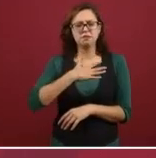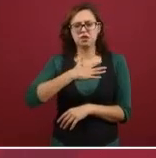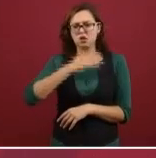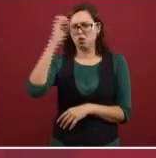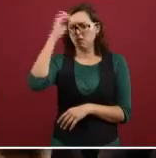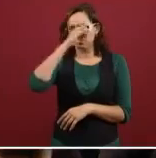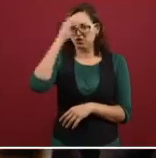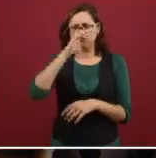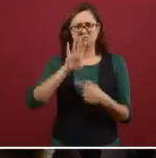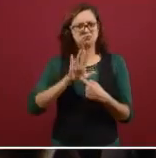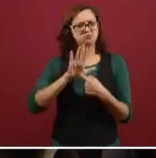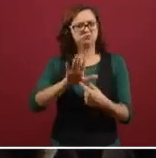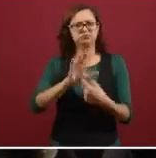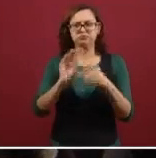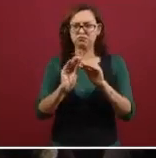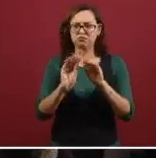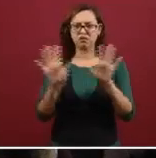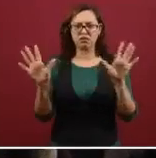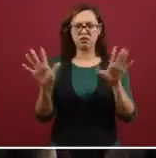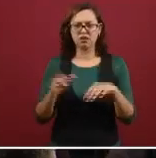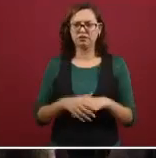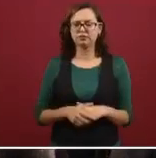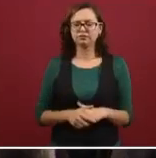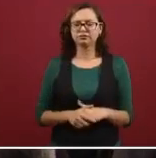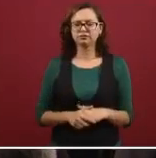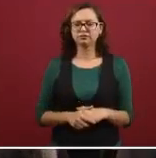muy clara al respecto.